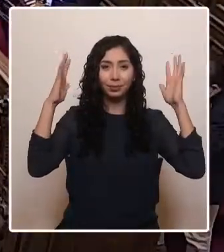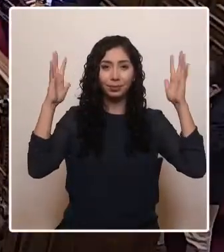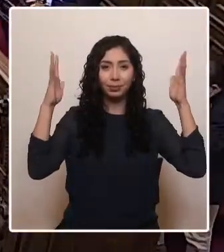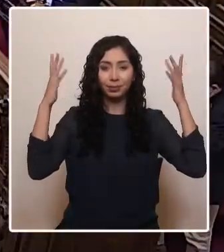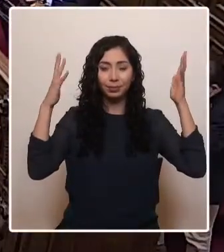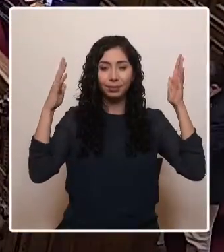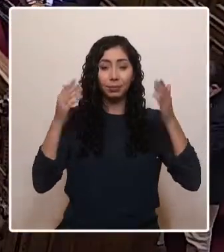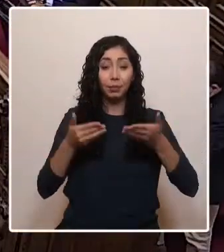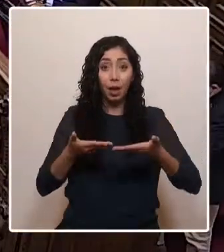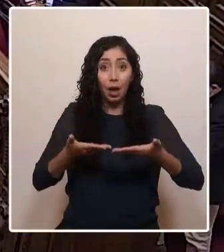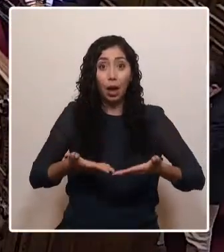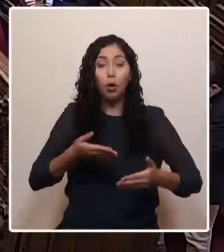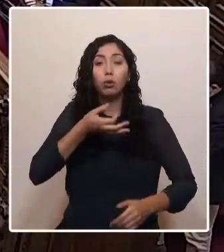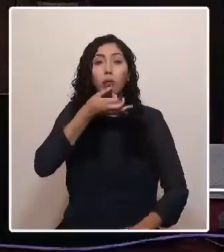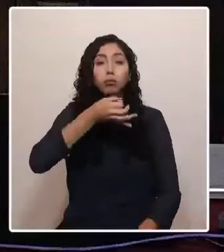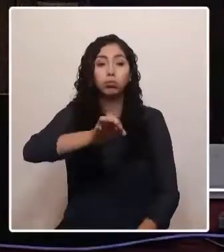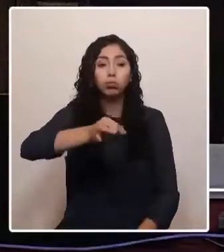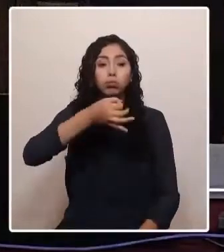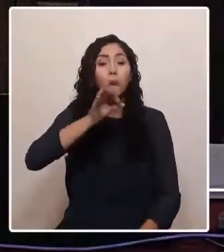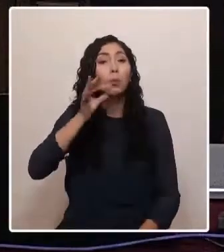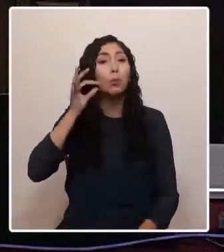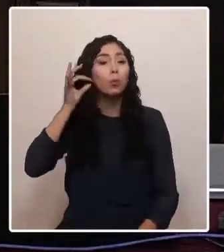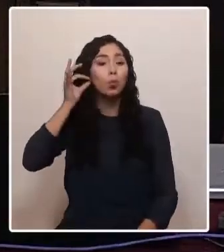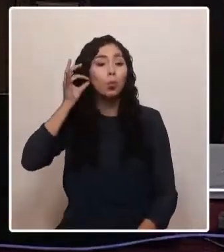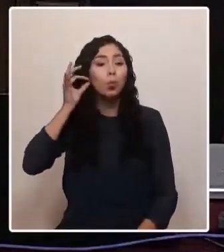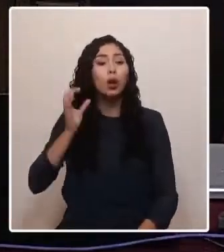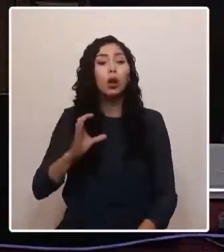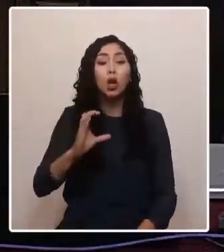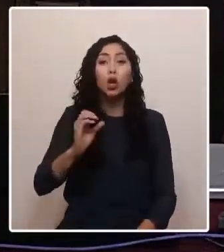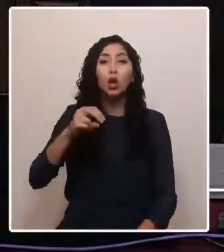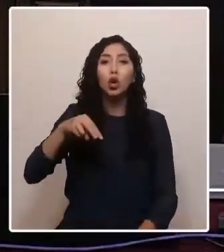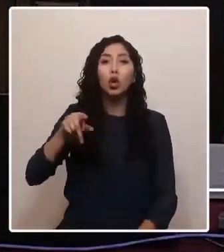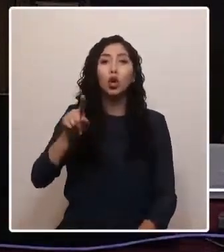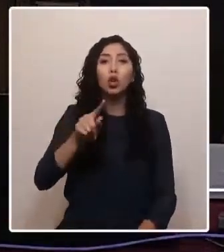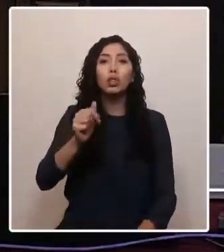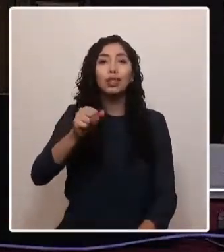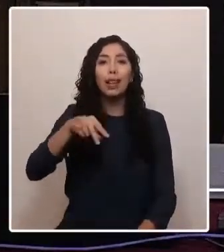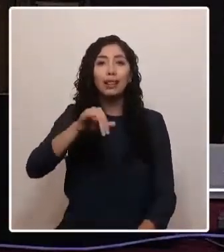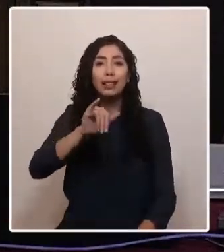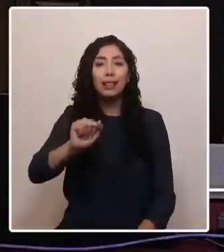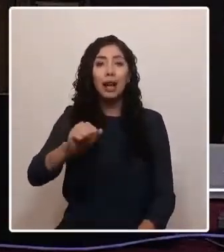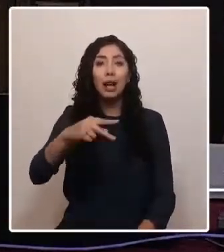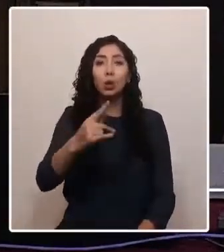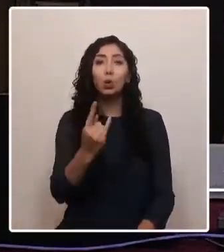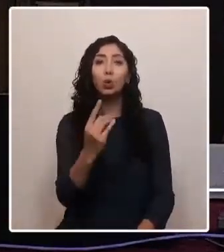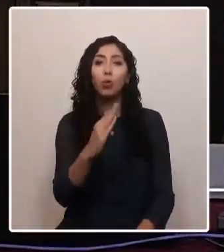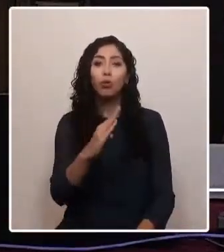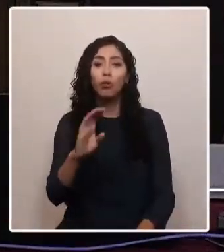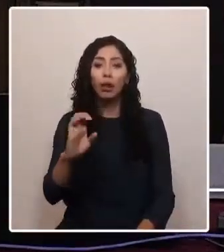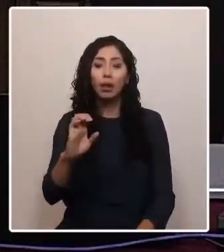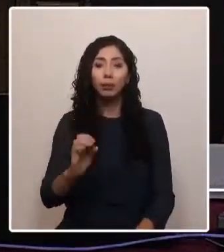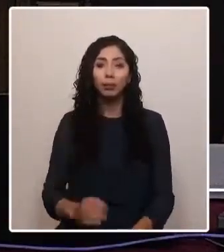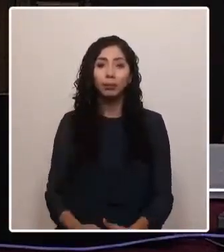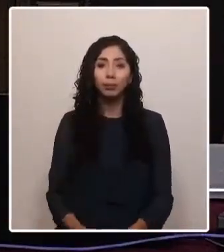Tiene la palabra la convencional Constanza Juve.